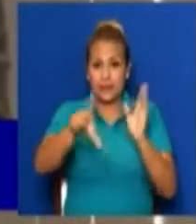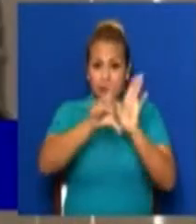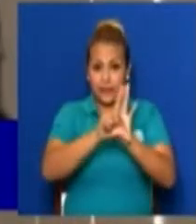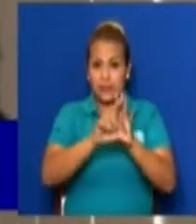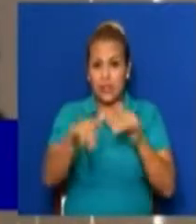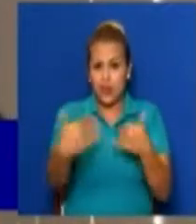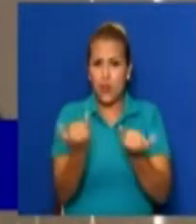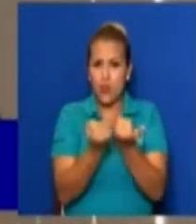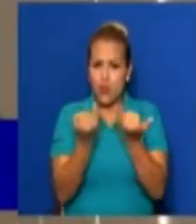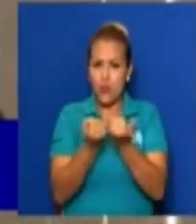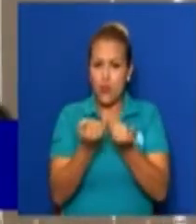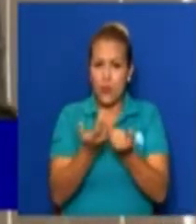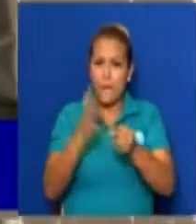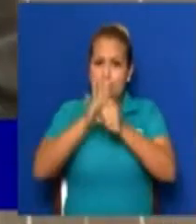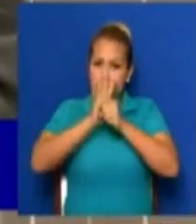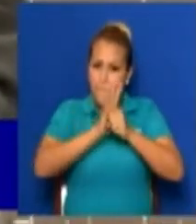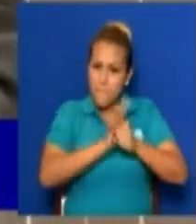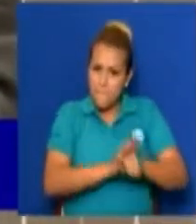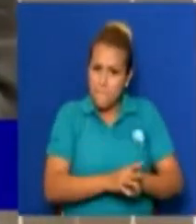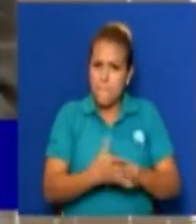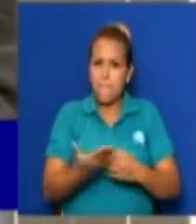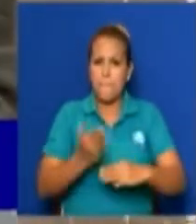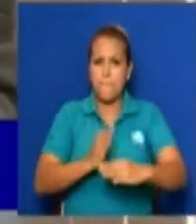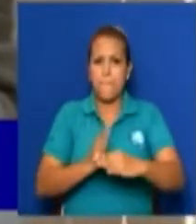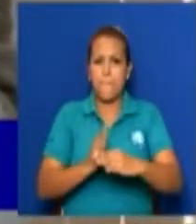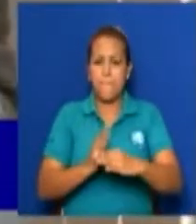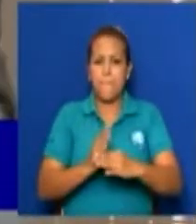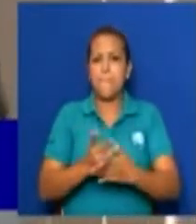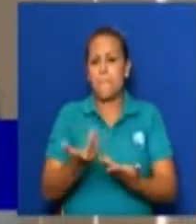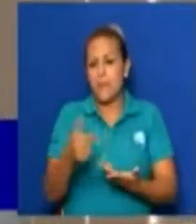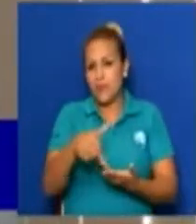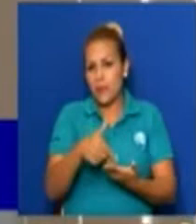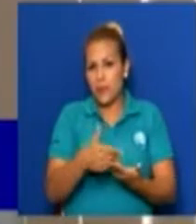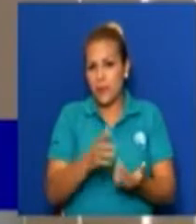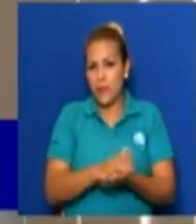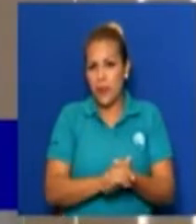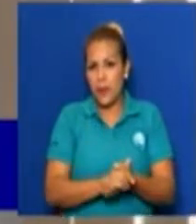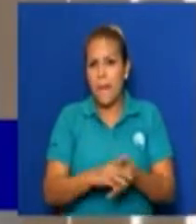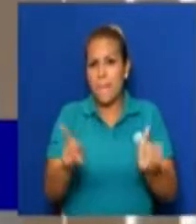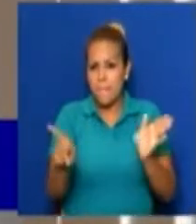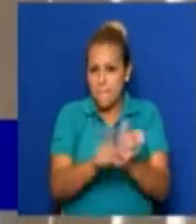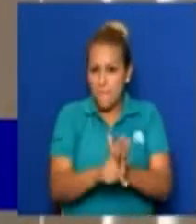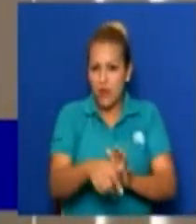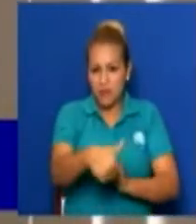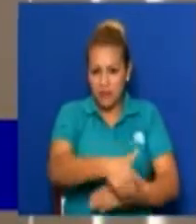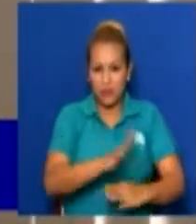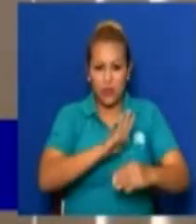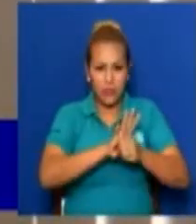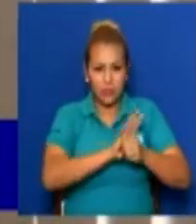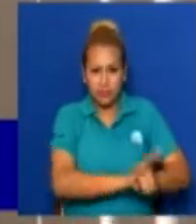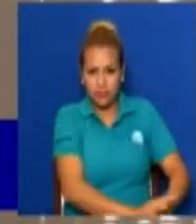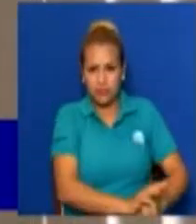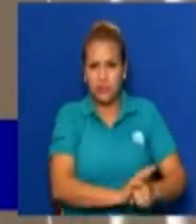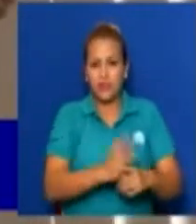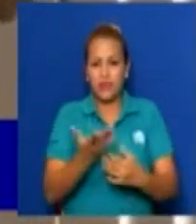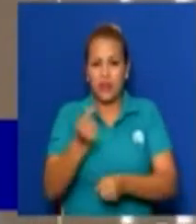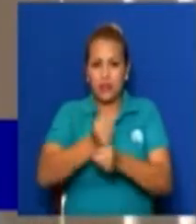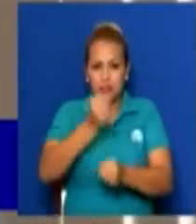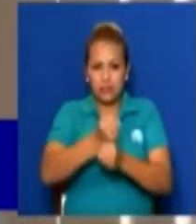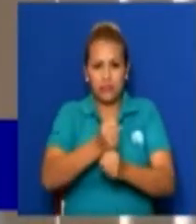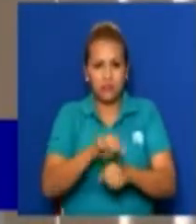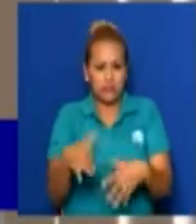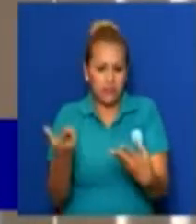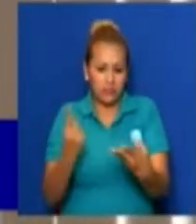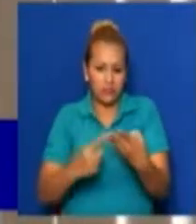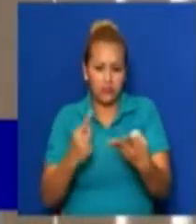la discriminación laboral y que esta ley tipifica y sanciona la discriminación a las mujeres en